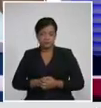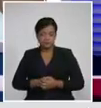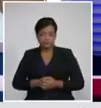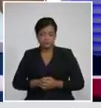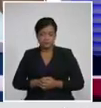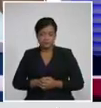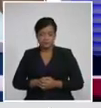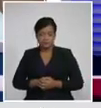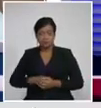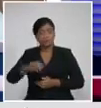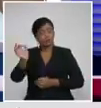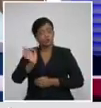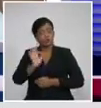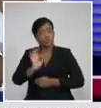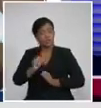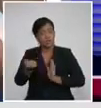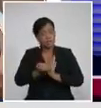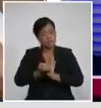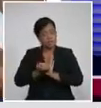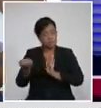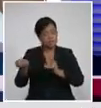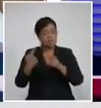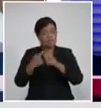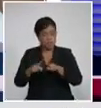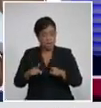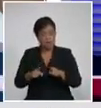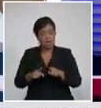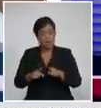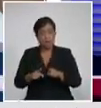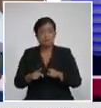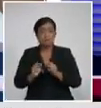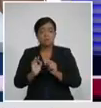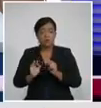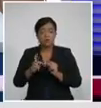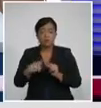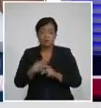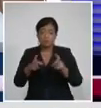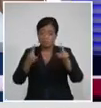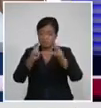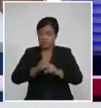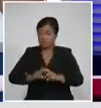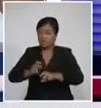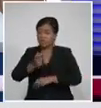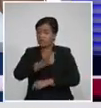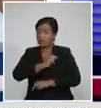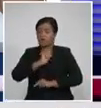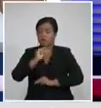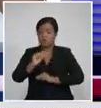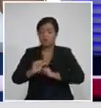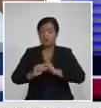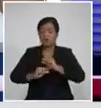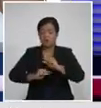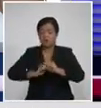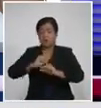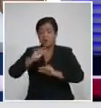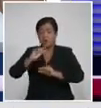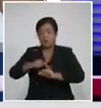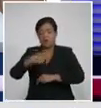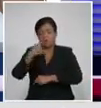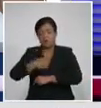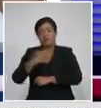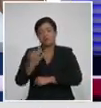la autorización, pero precisamente de todos estos estudios y de los datos que se van generando, se debe obtener dicha